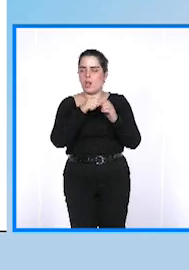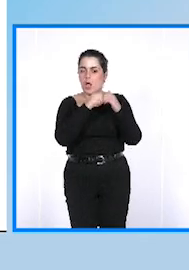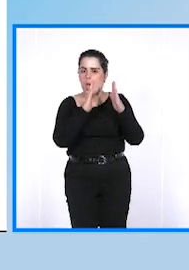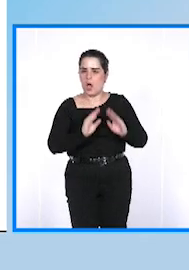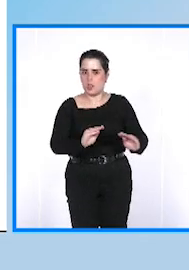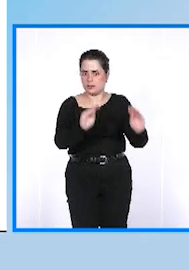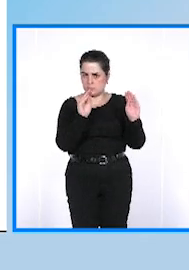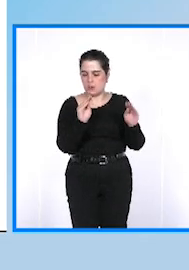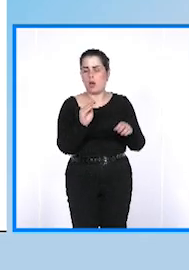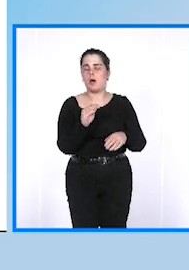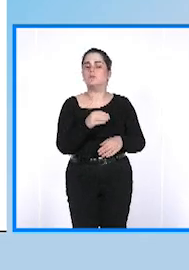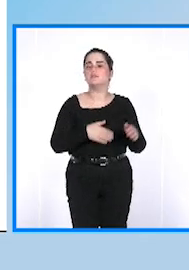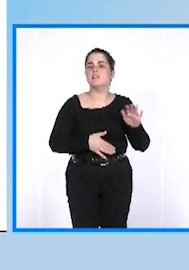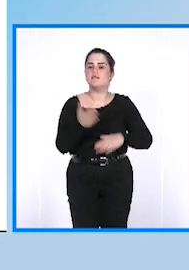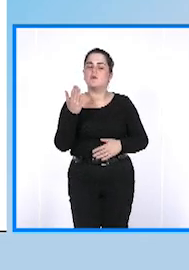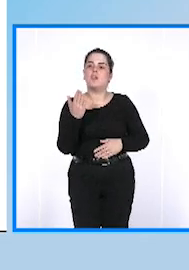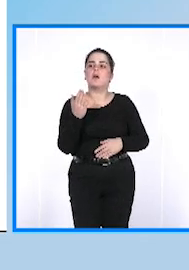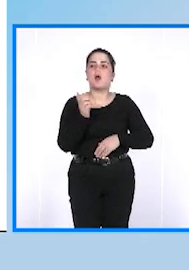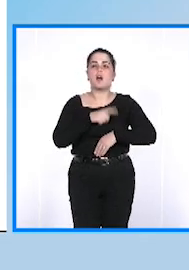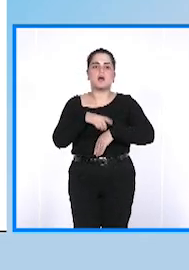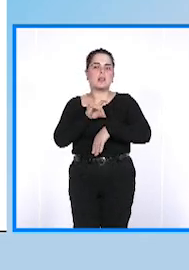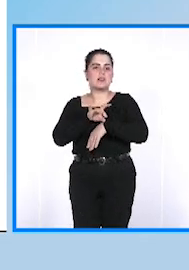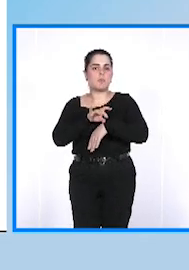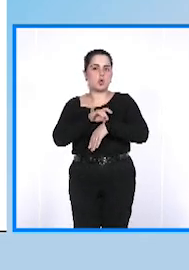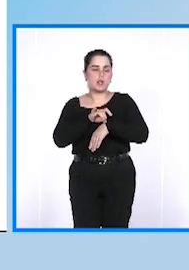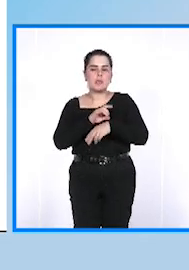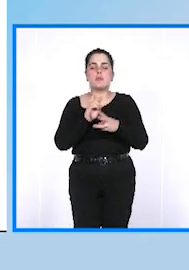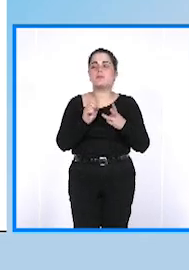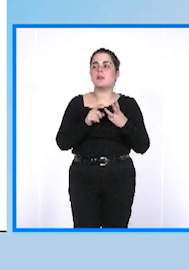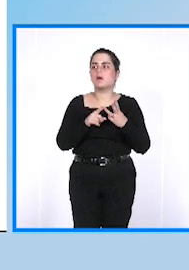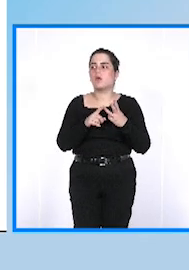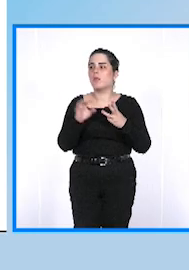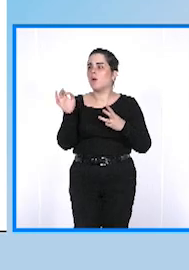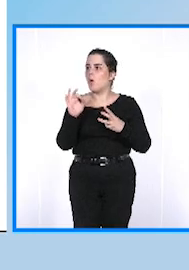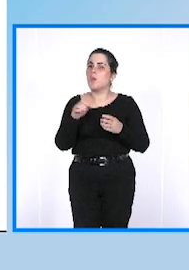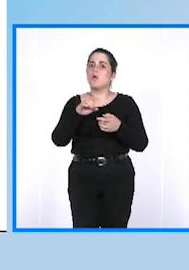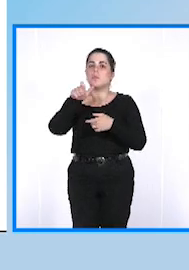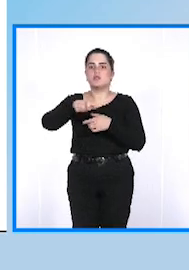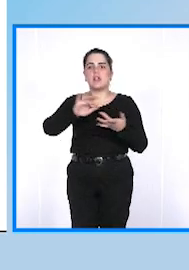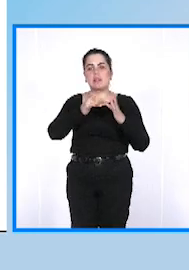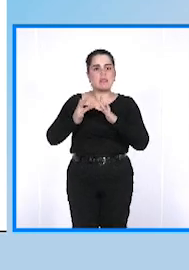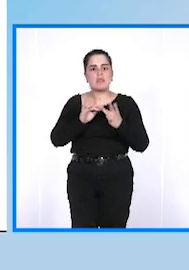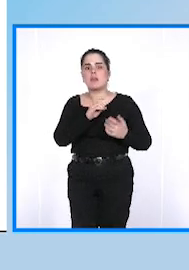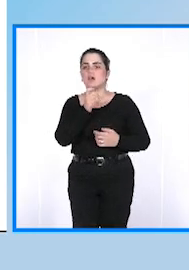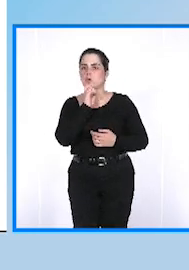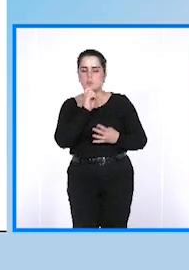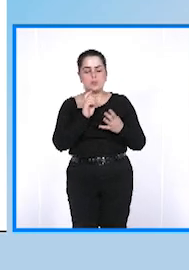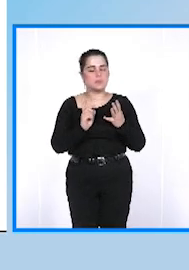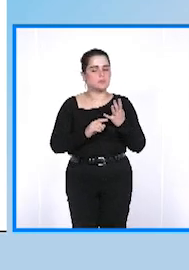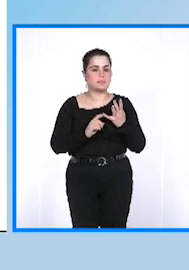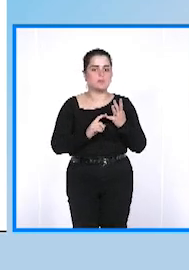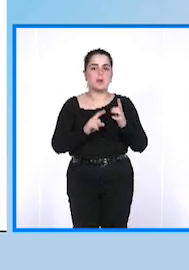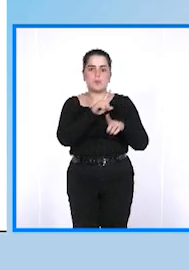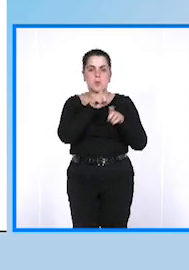no una serie de restricciones en su tiempo libre en la relaciones que mantienen con otras personas eh algunas de